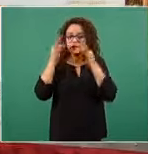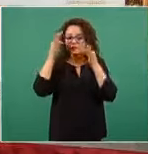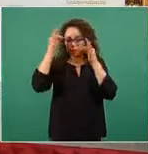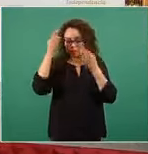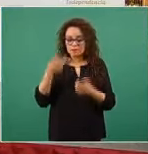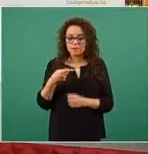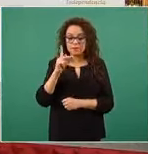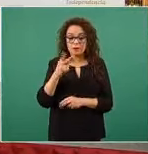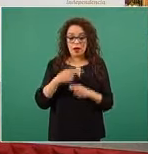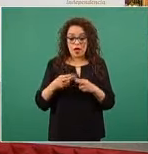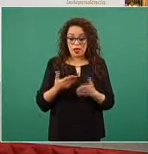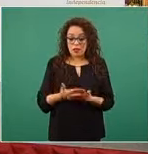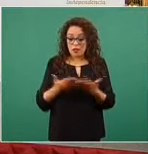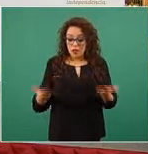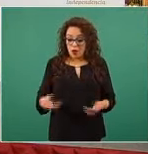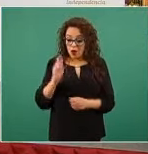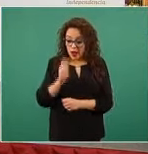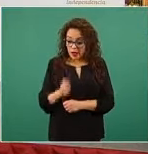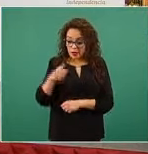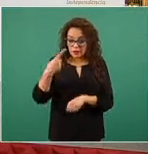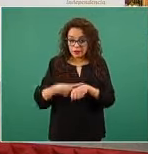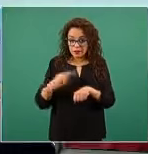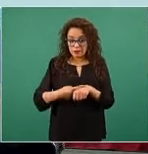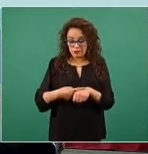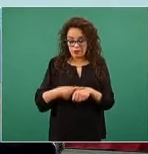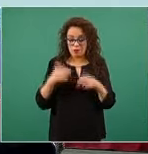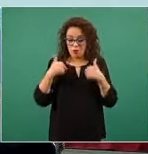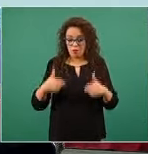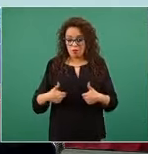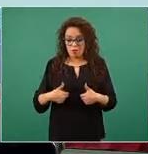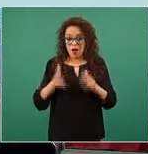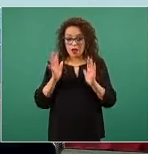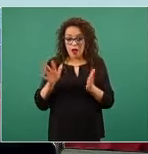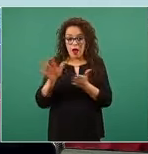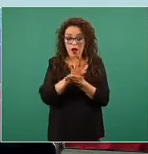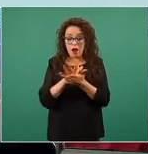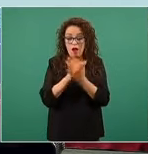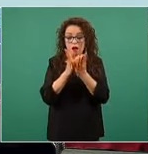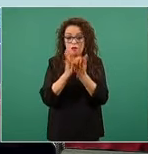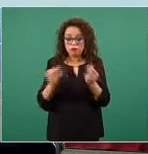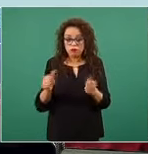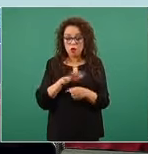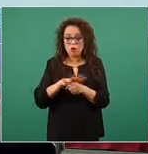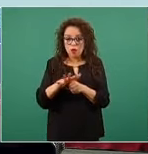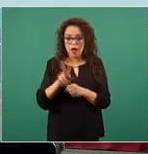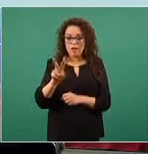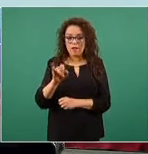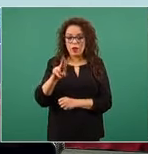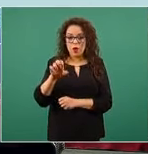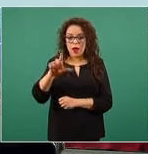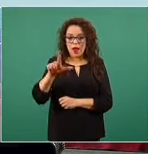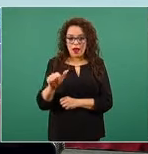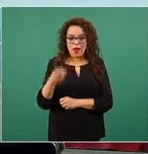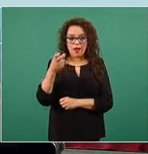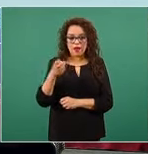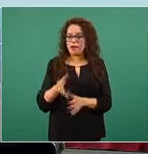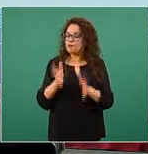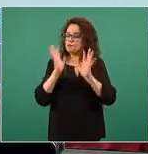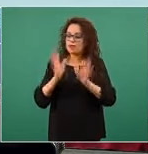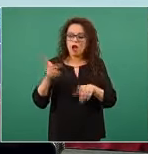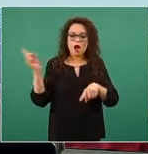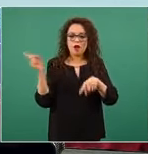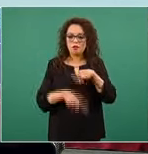enfermedad humana infecciosa que ha sido erradicada fue la viruela. Fue